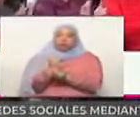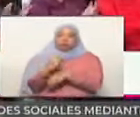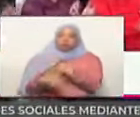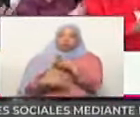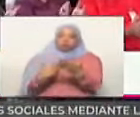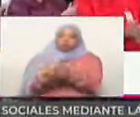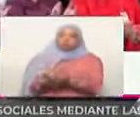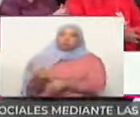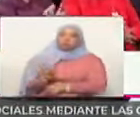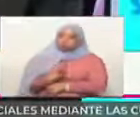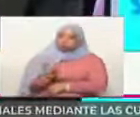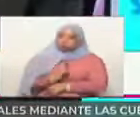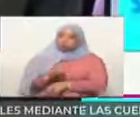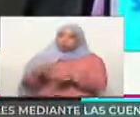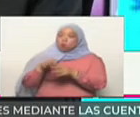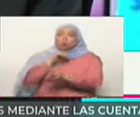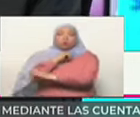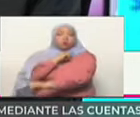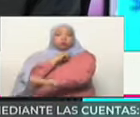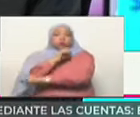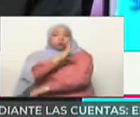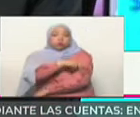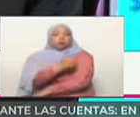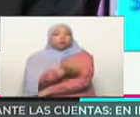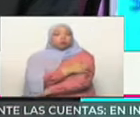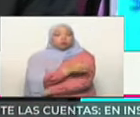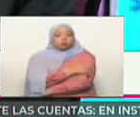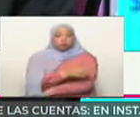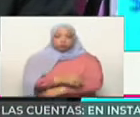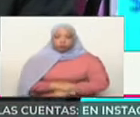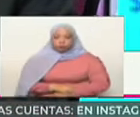de los bandidos y corruptos de la oposición.